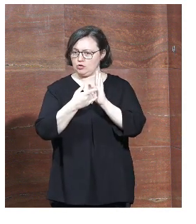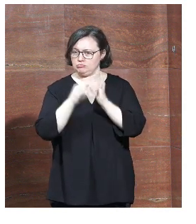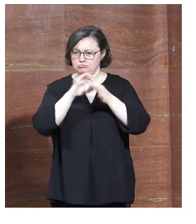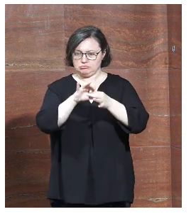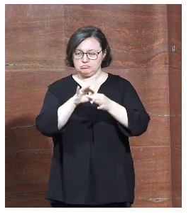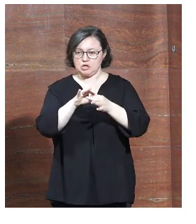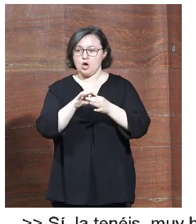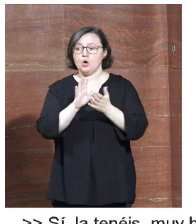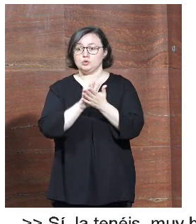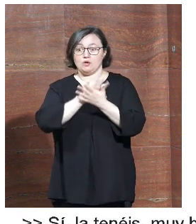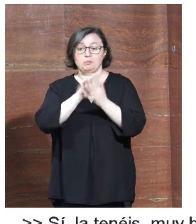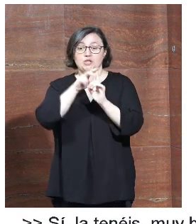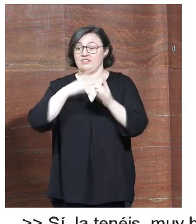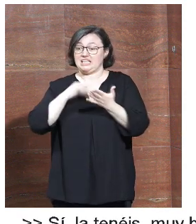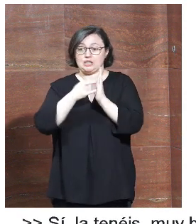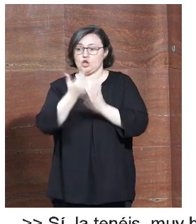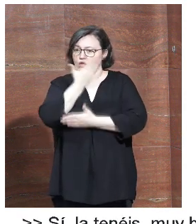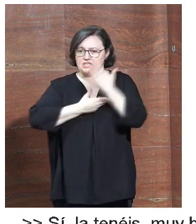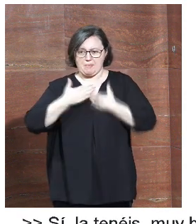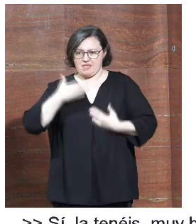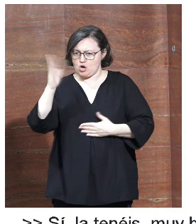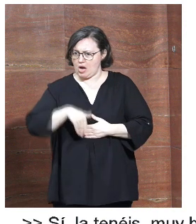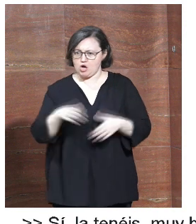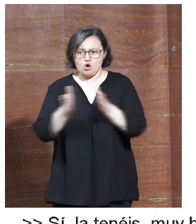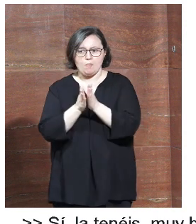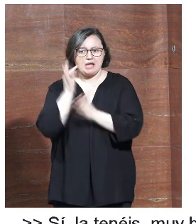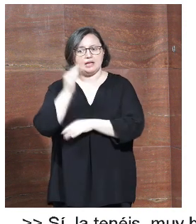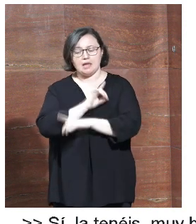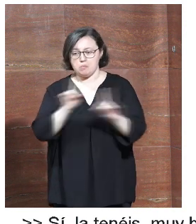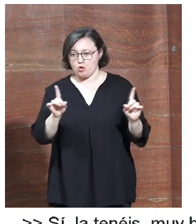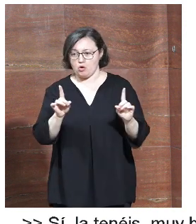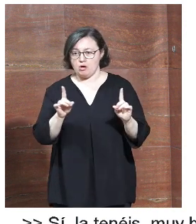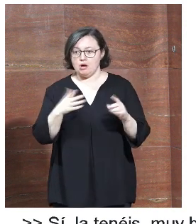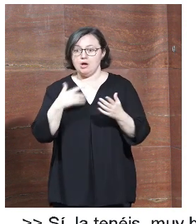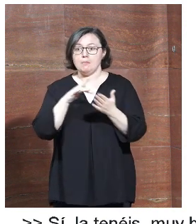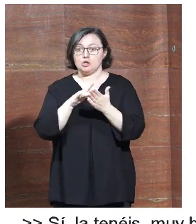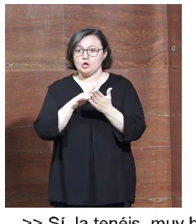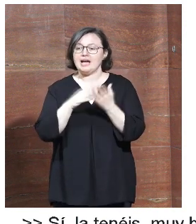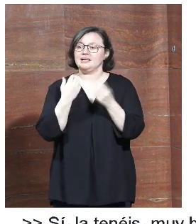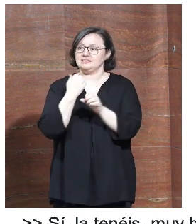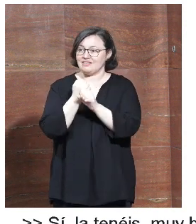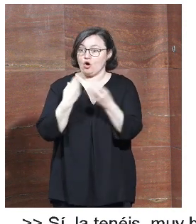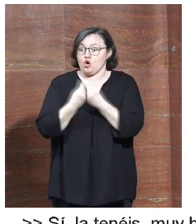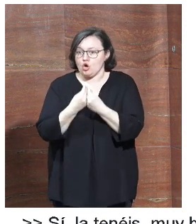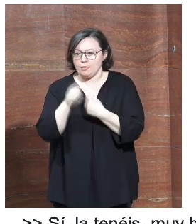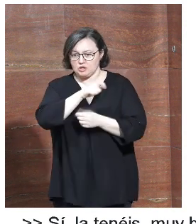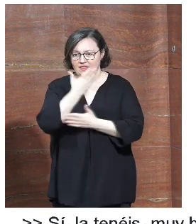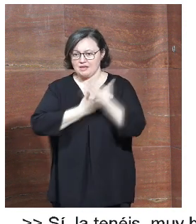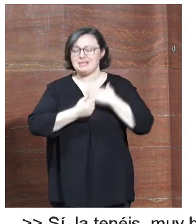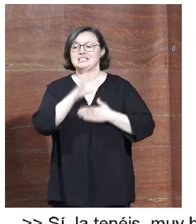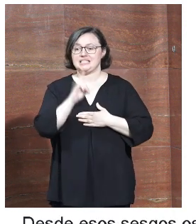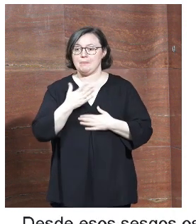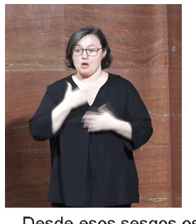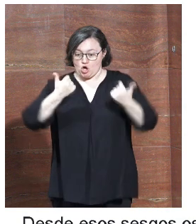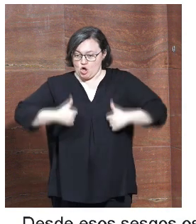esos sesgos os hablamos. No tenemos discapacidades. A alguien cuidamos en situación de discapacidad, pero bueno, no